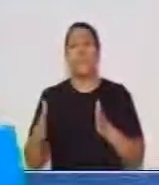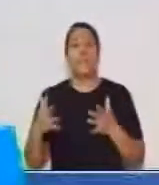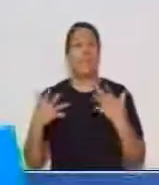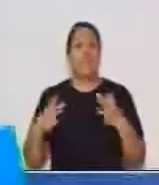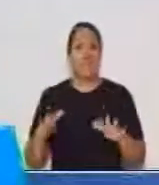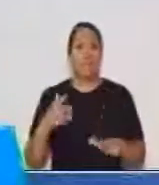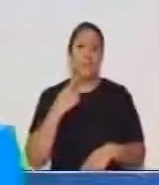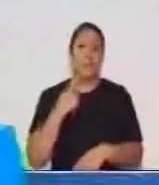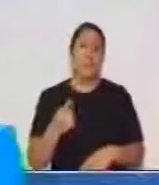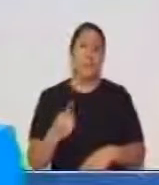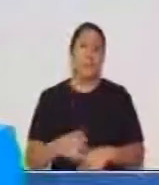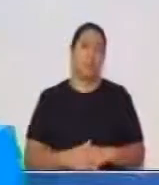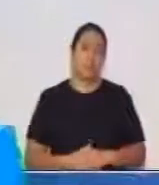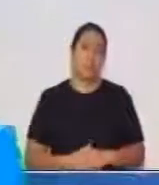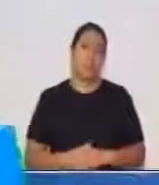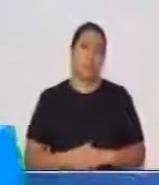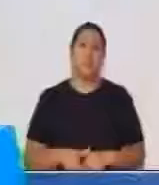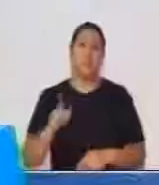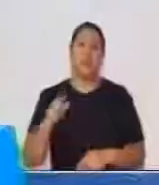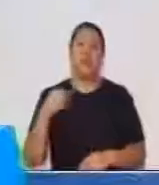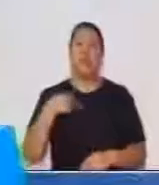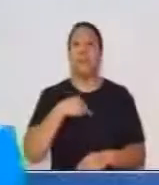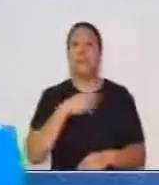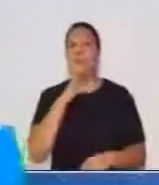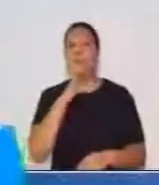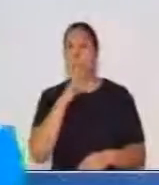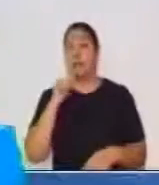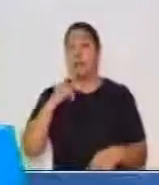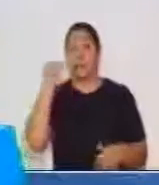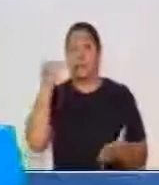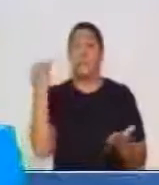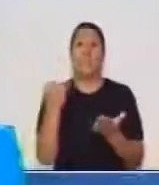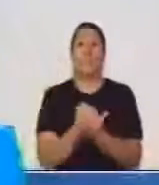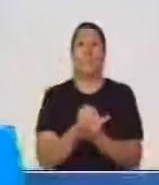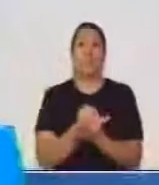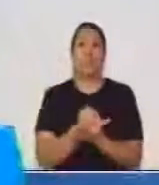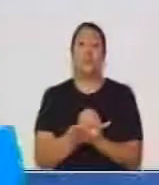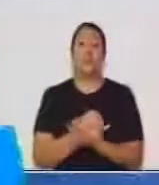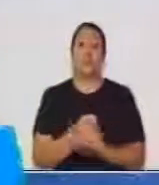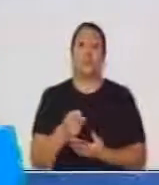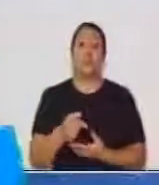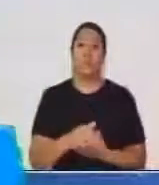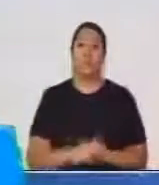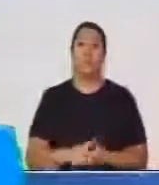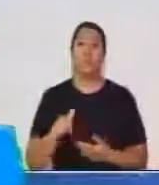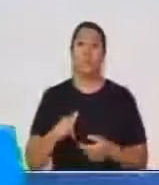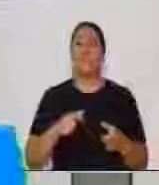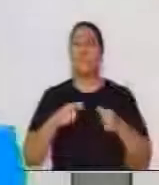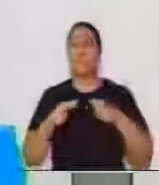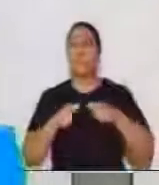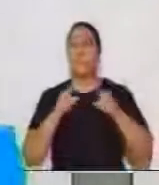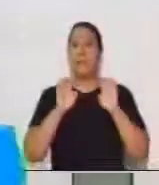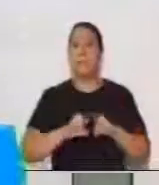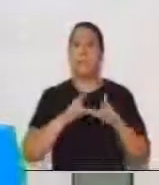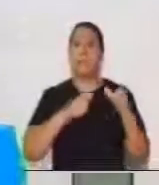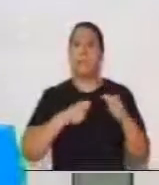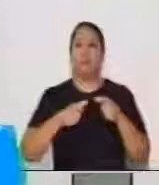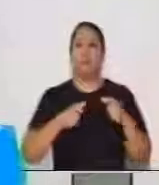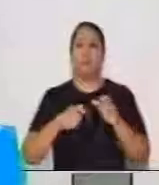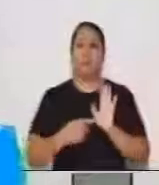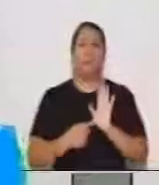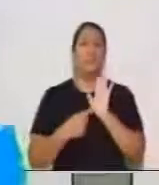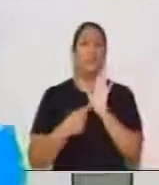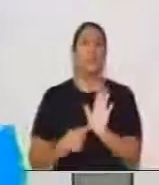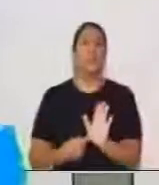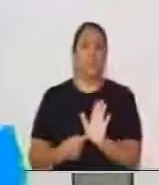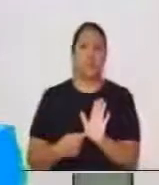mencionamos. Si hablamos de introducción, en esta parte el moderador pues presenta, es el momento